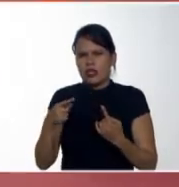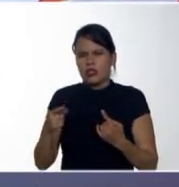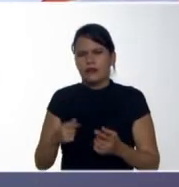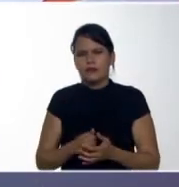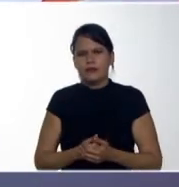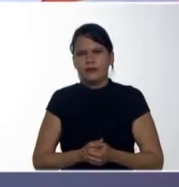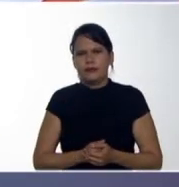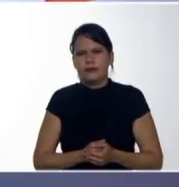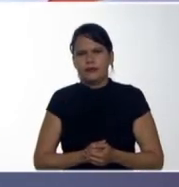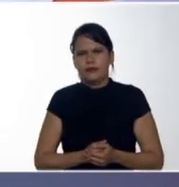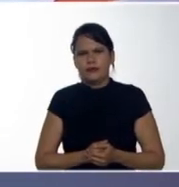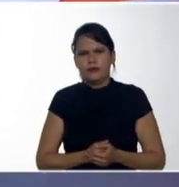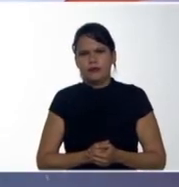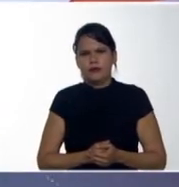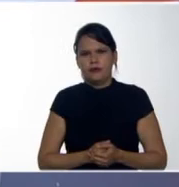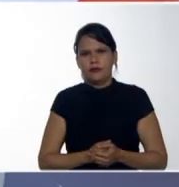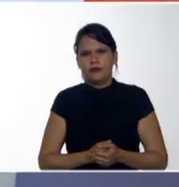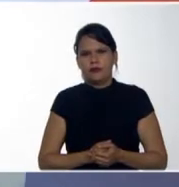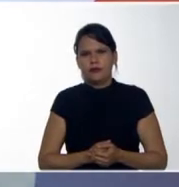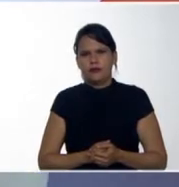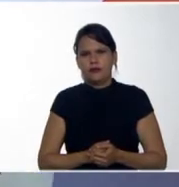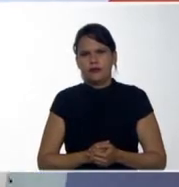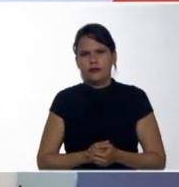Bien, fíjense.